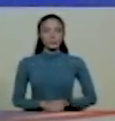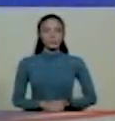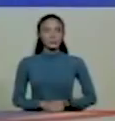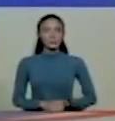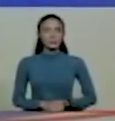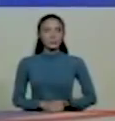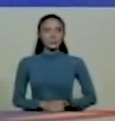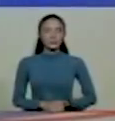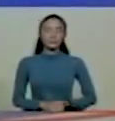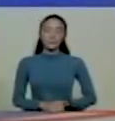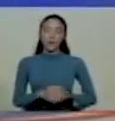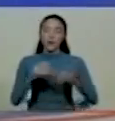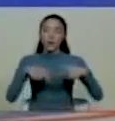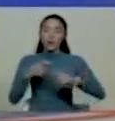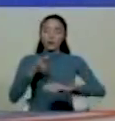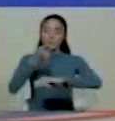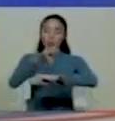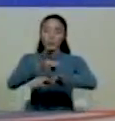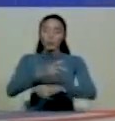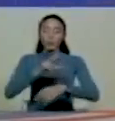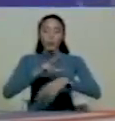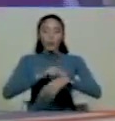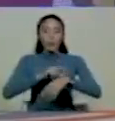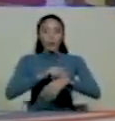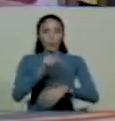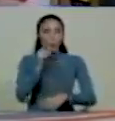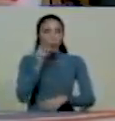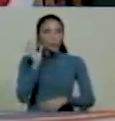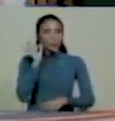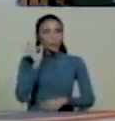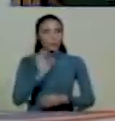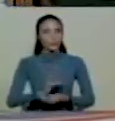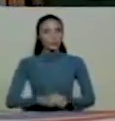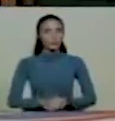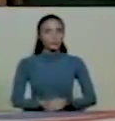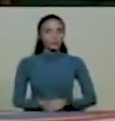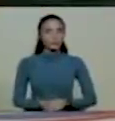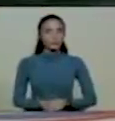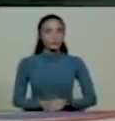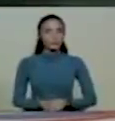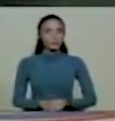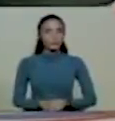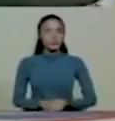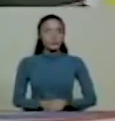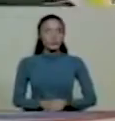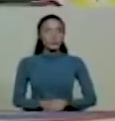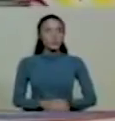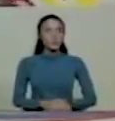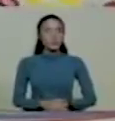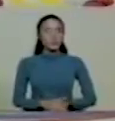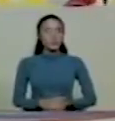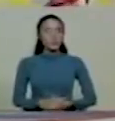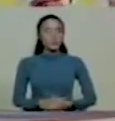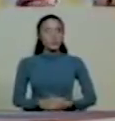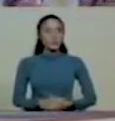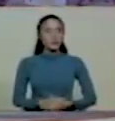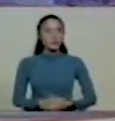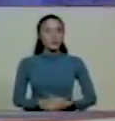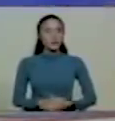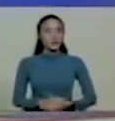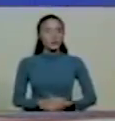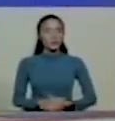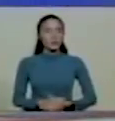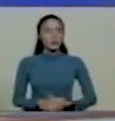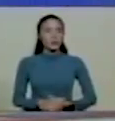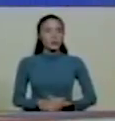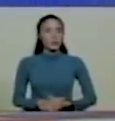A los que se gradúan de médicos y de médicas el día de hoy, a quienes